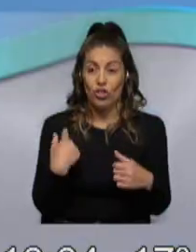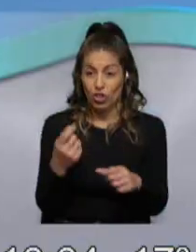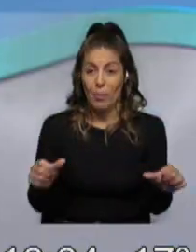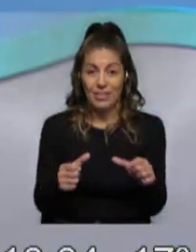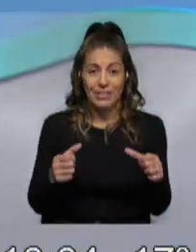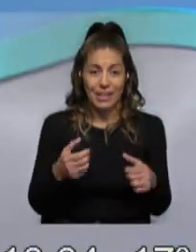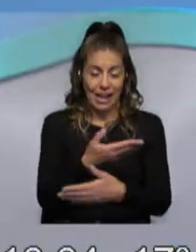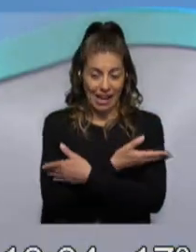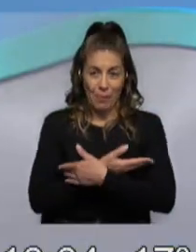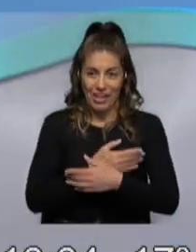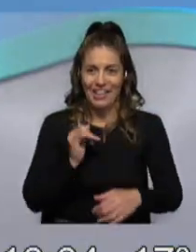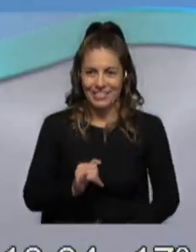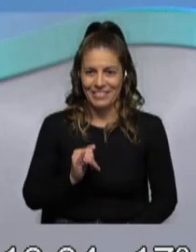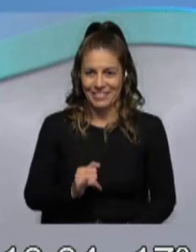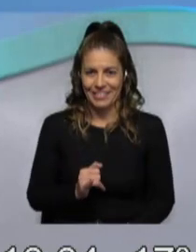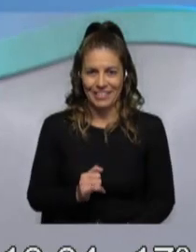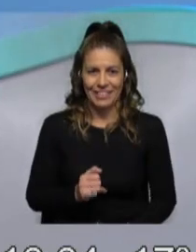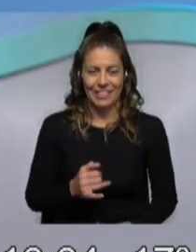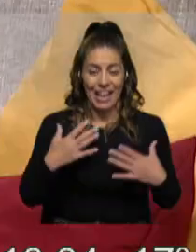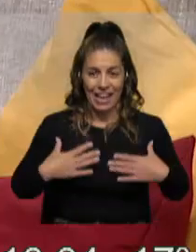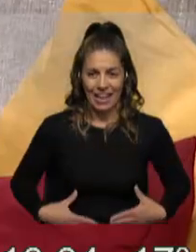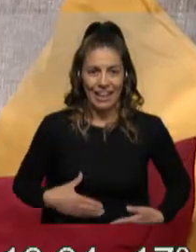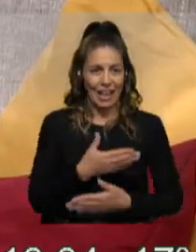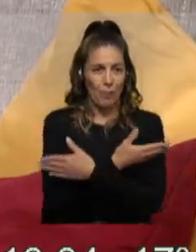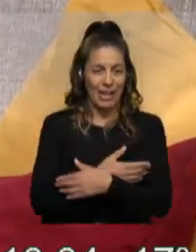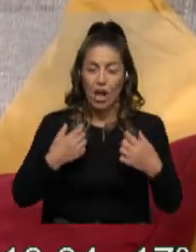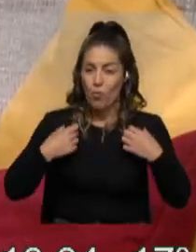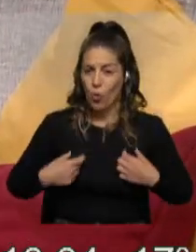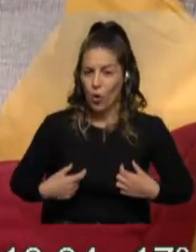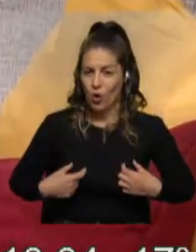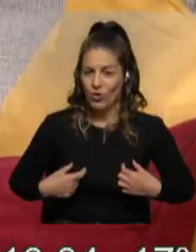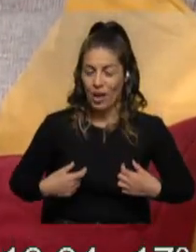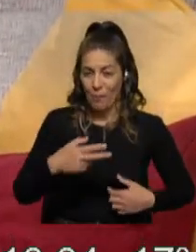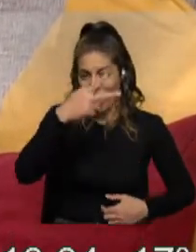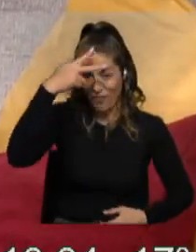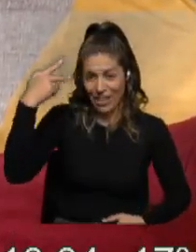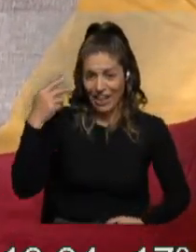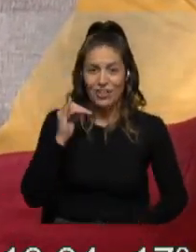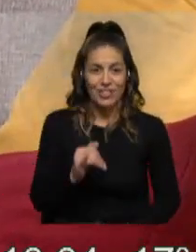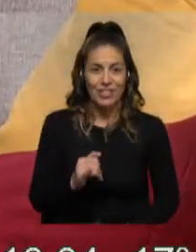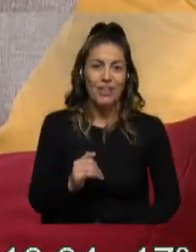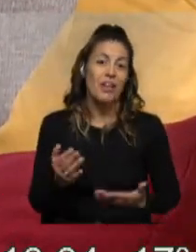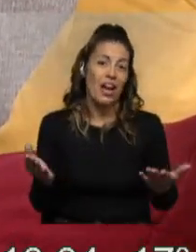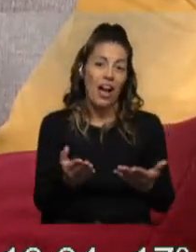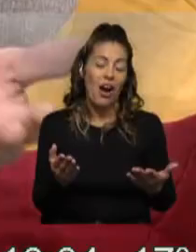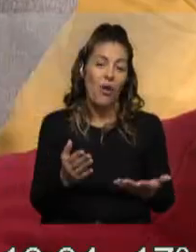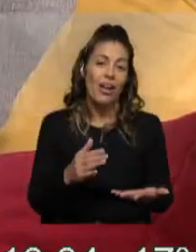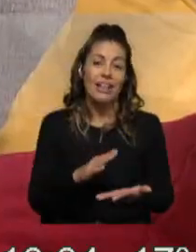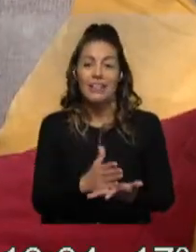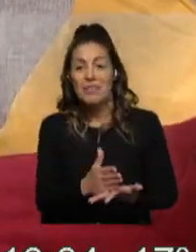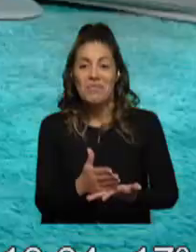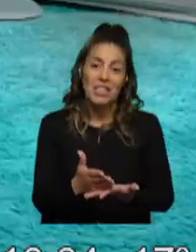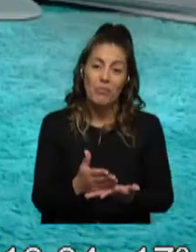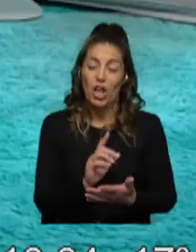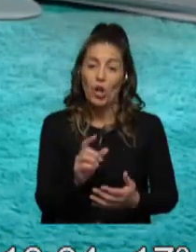claro. Elegimos, eso sí. Remeras y musculosas también para el verano. Bueno, está bien. Bueno, ahora que estamos en este limbo que no es ni invierno, ni